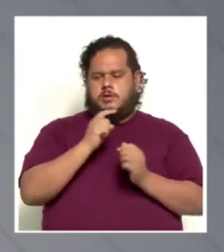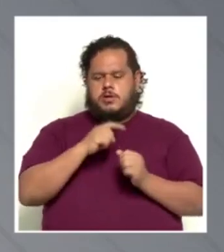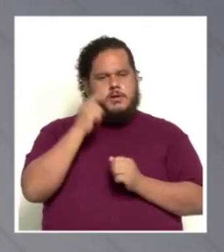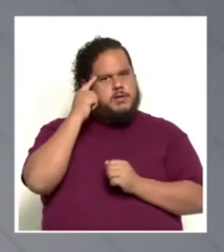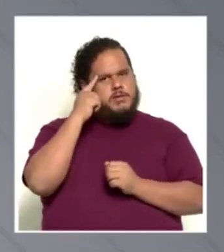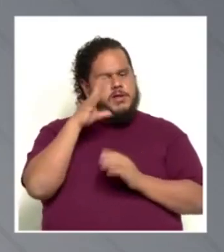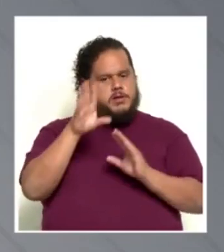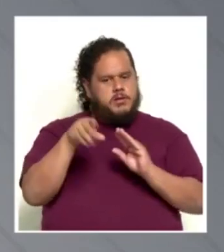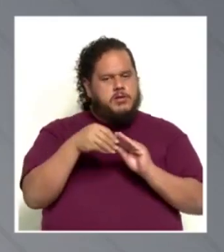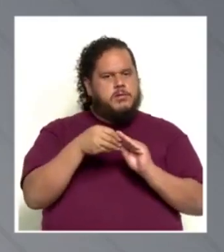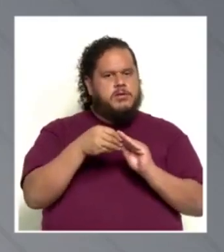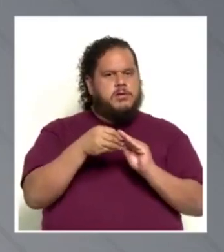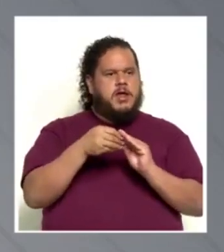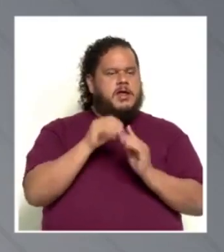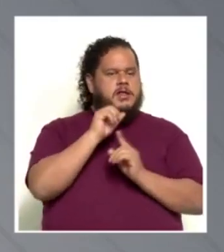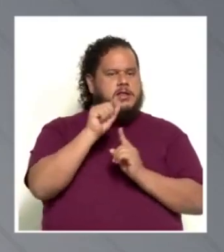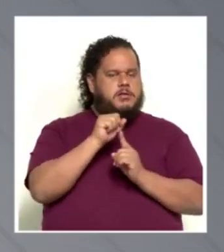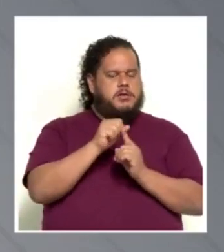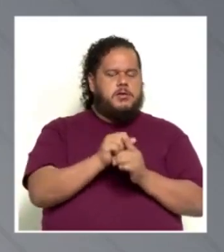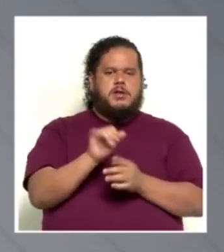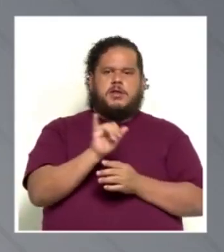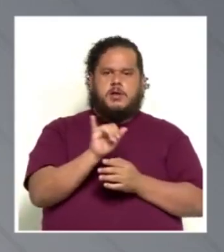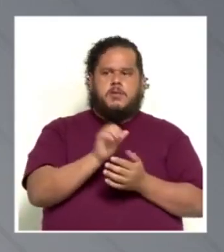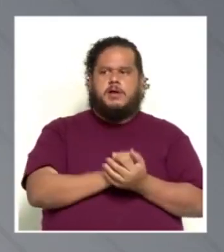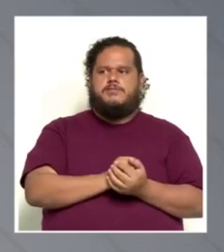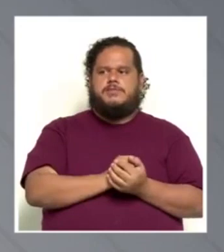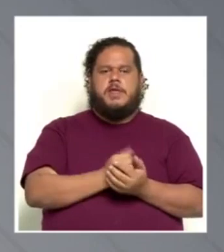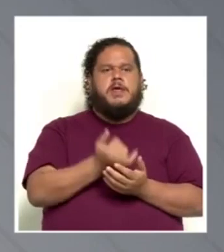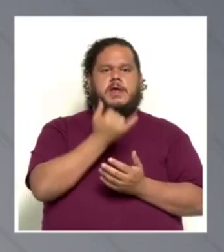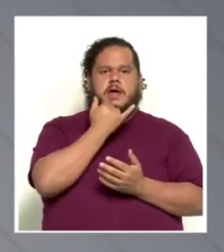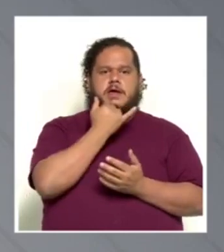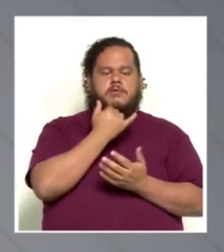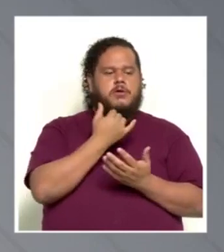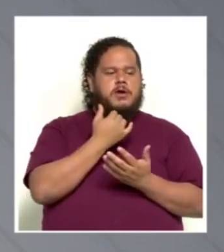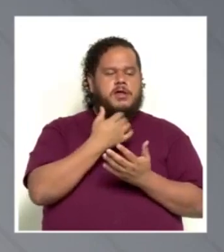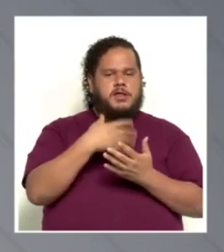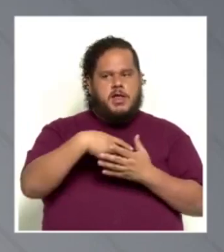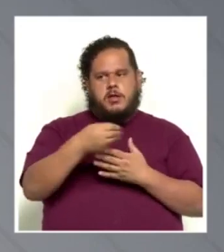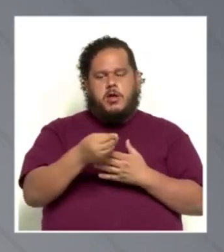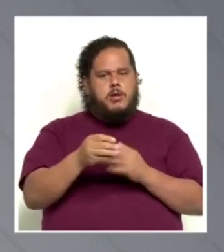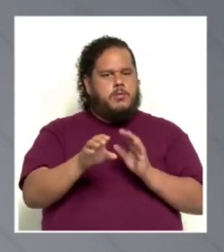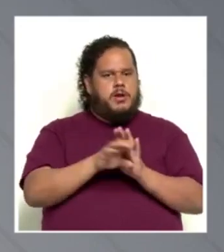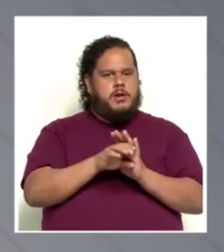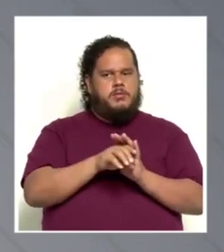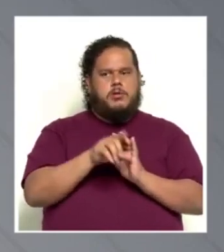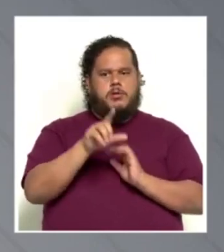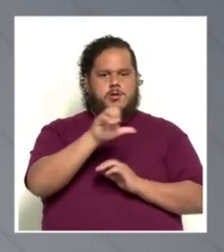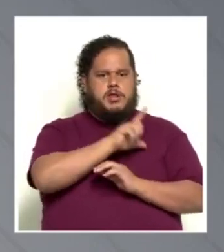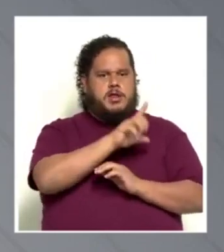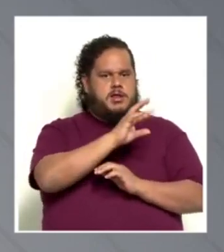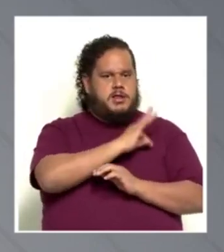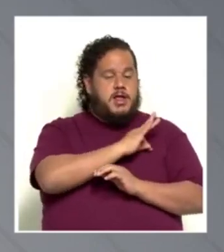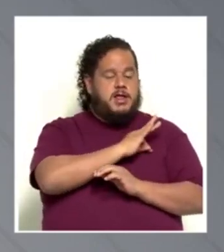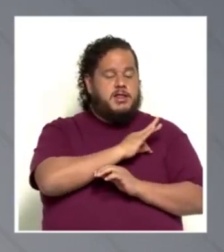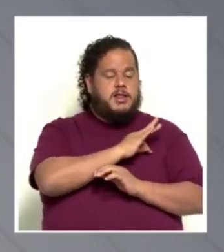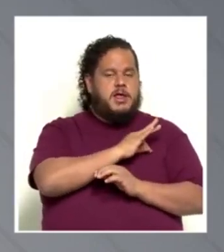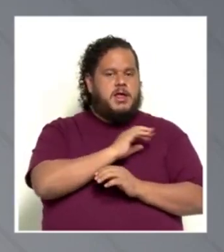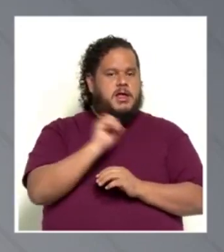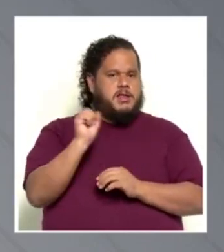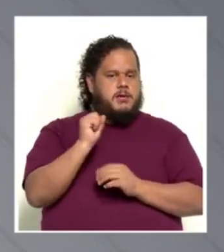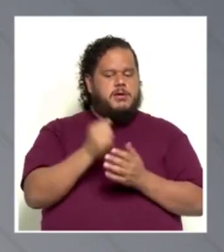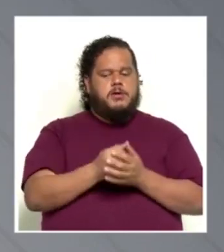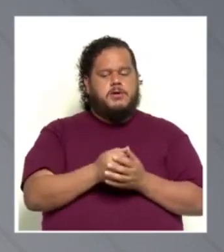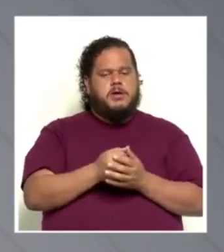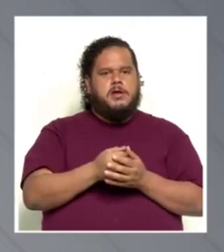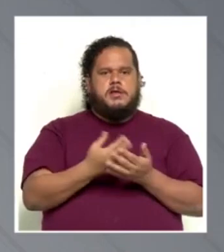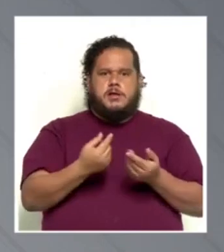una sumatoria de hechos. Además, errores ajenos como los de Linet Saborío, que desde